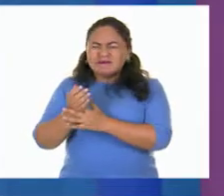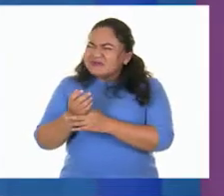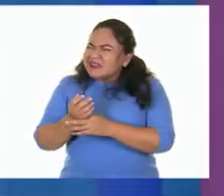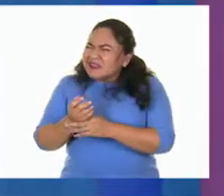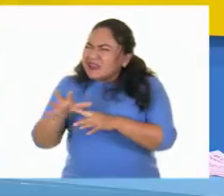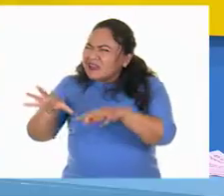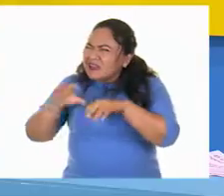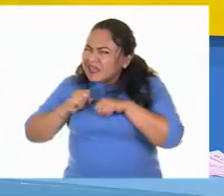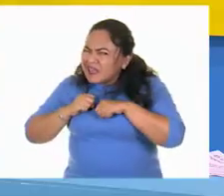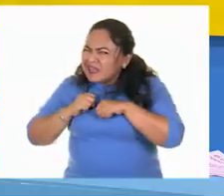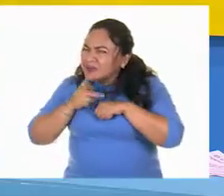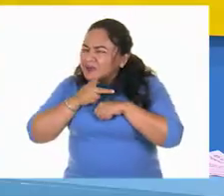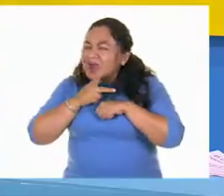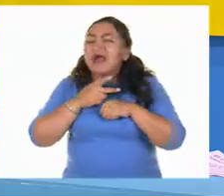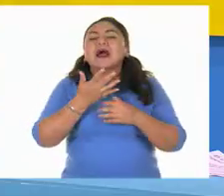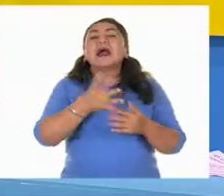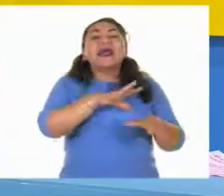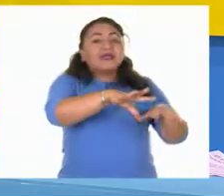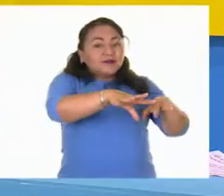¿Expropiqué?